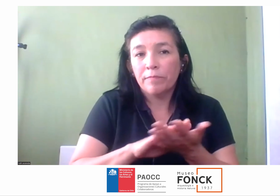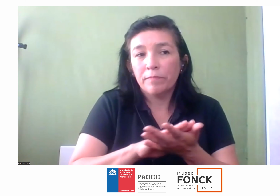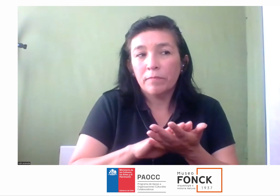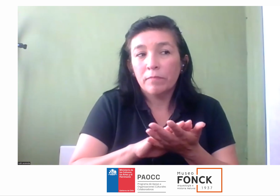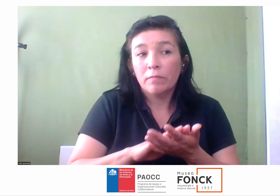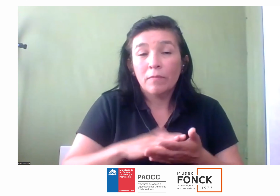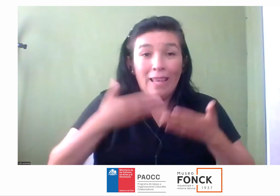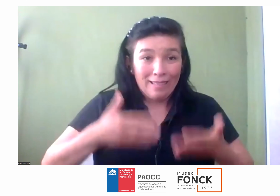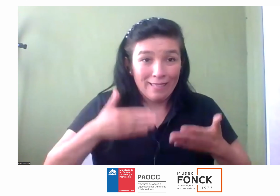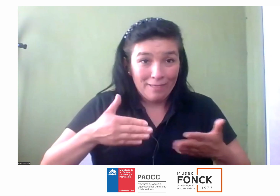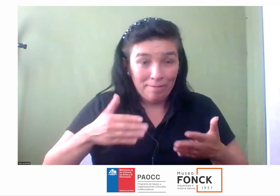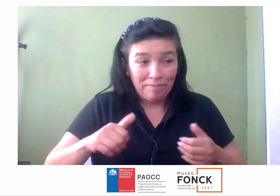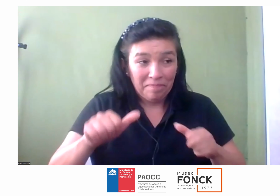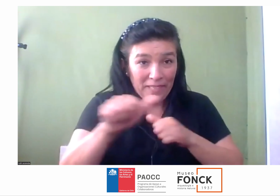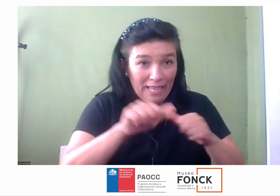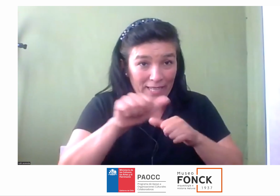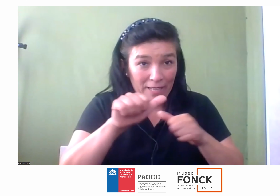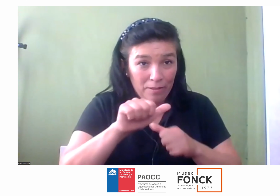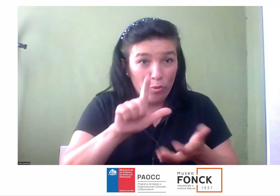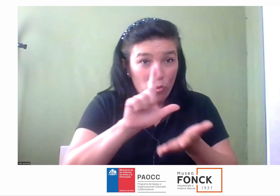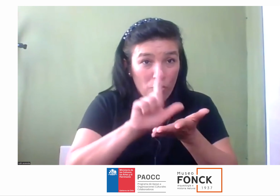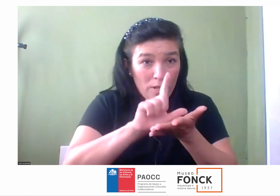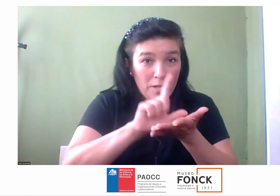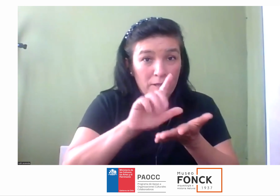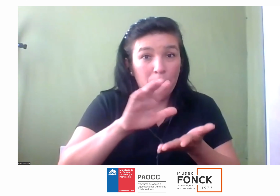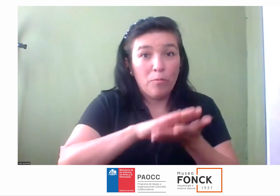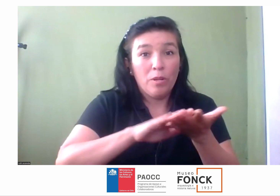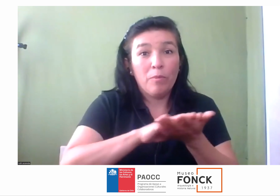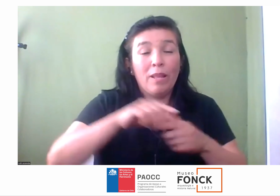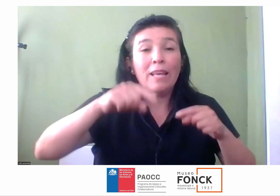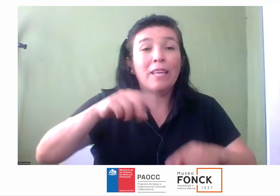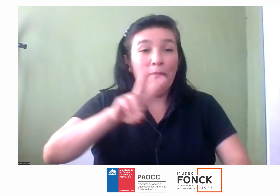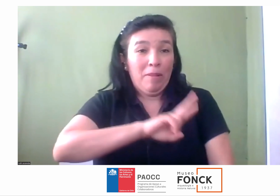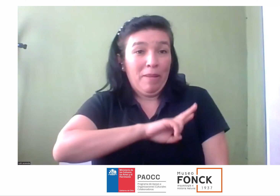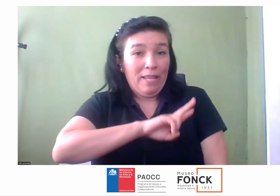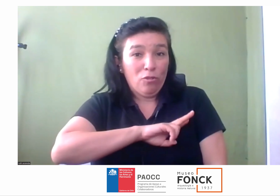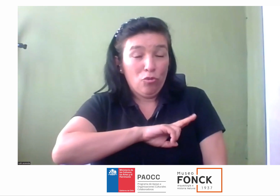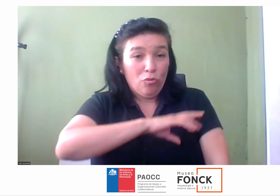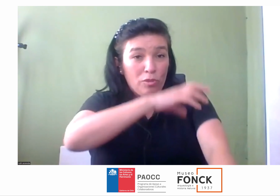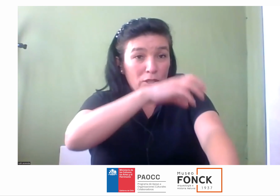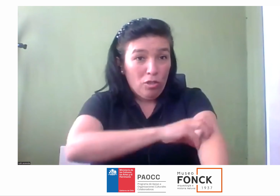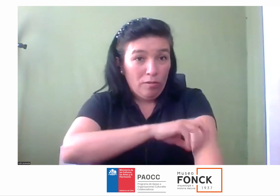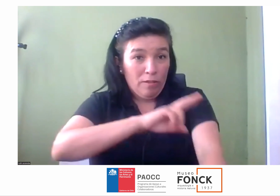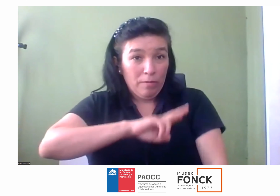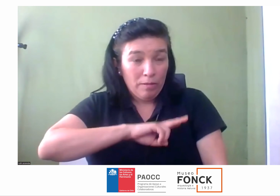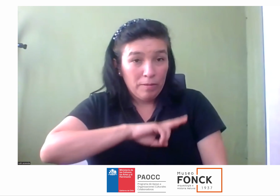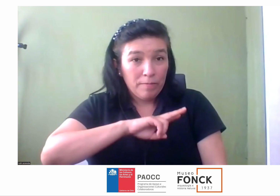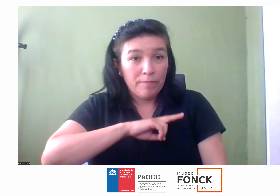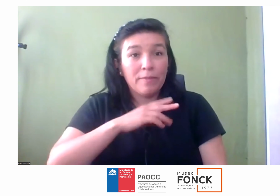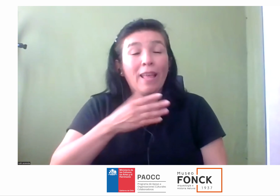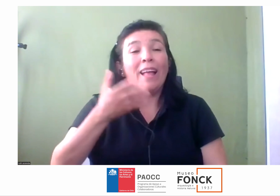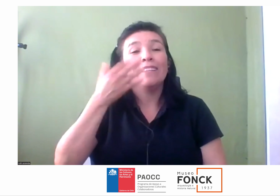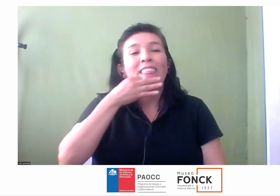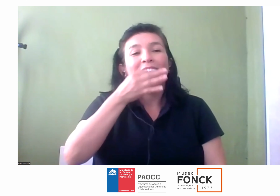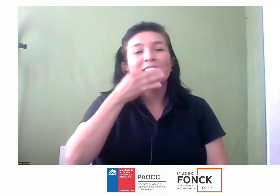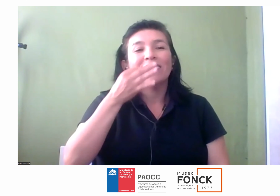local, digamos, o más regional, digamos, específicamente la región de Valparaíso, creo que lo señalaba en un